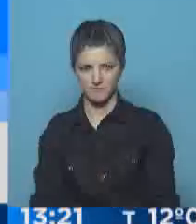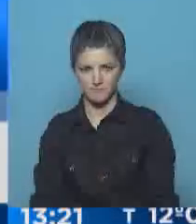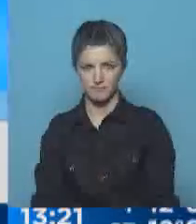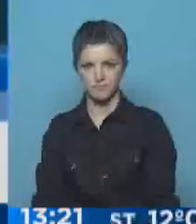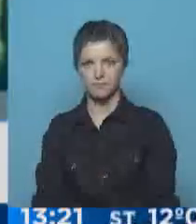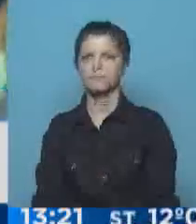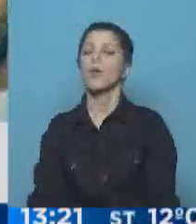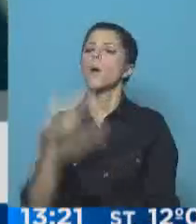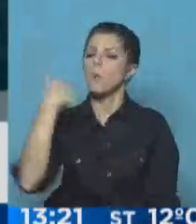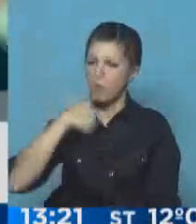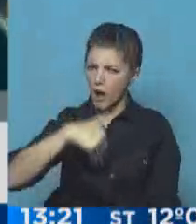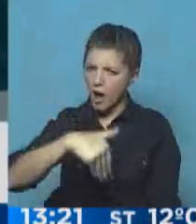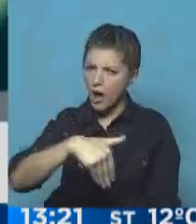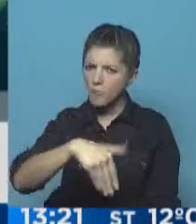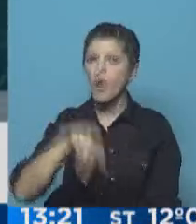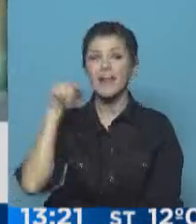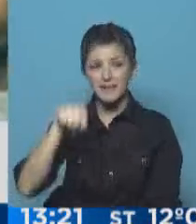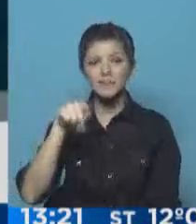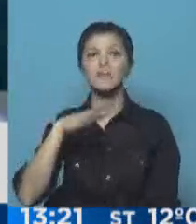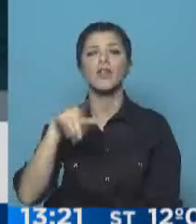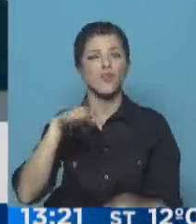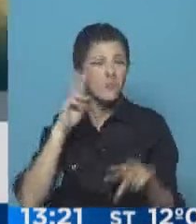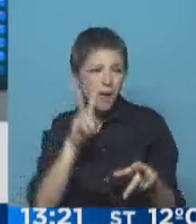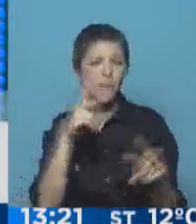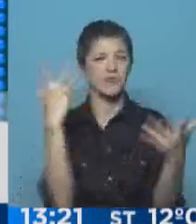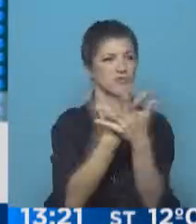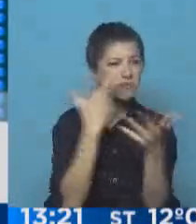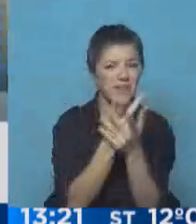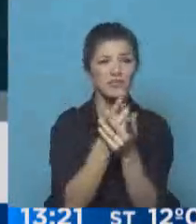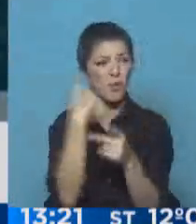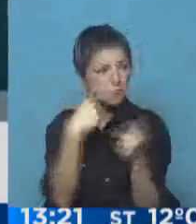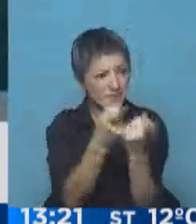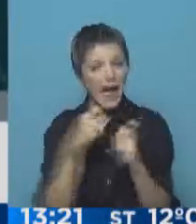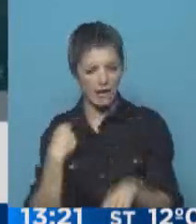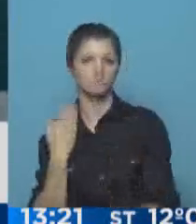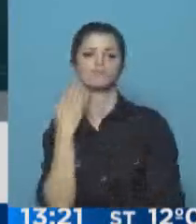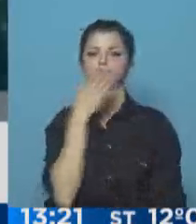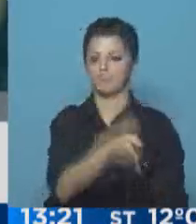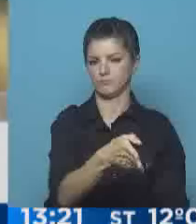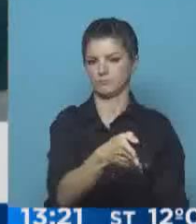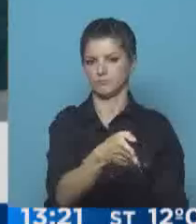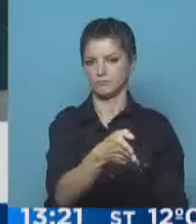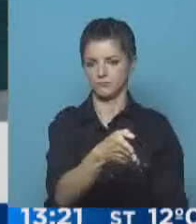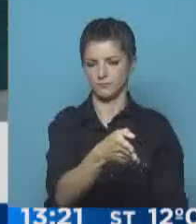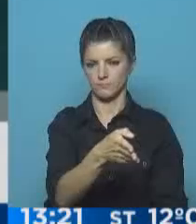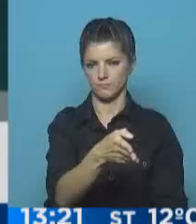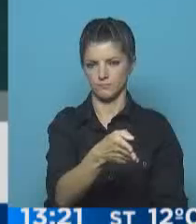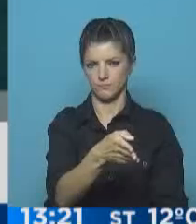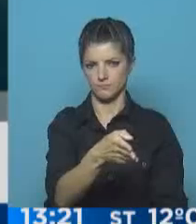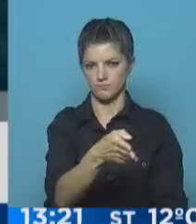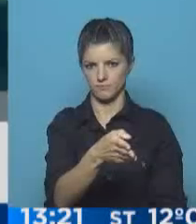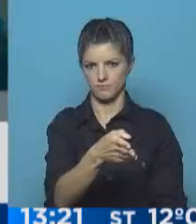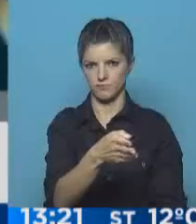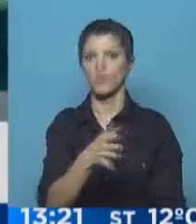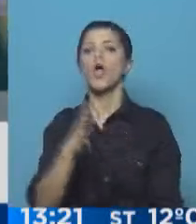Y vamos a estar allí donde esté el dolor y la necesidad. Donde esté en el dolor y la necesidad. No